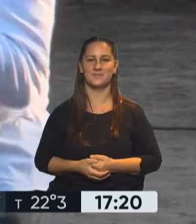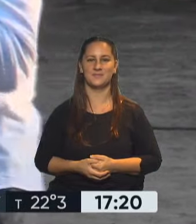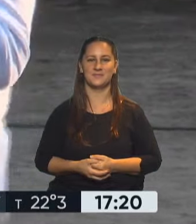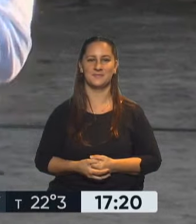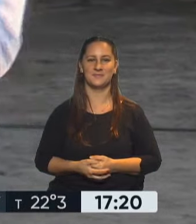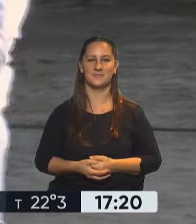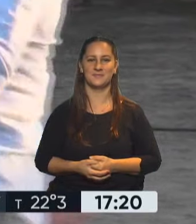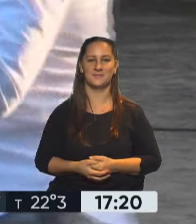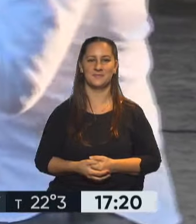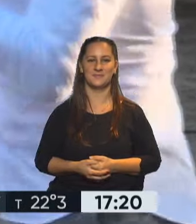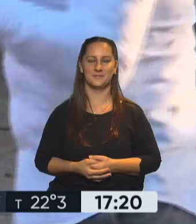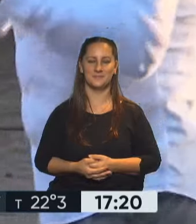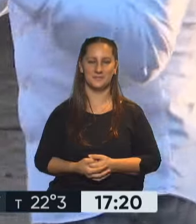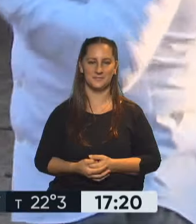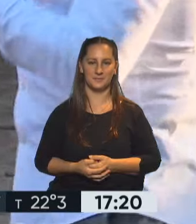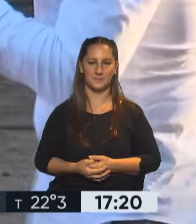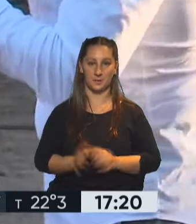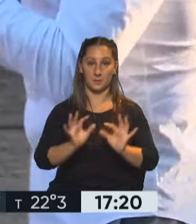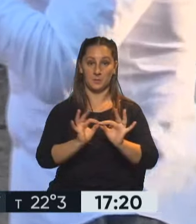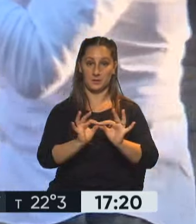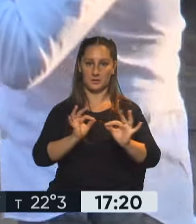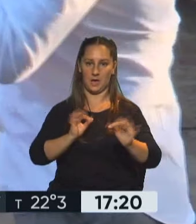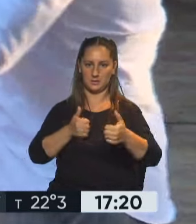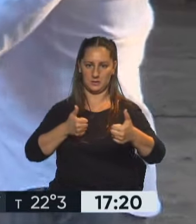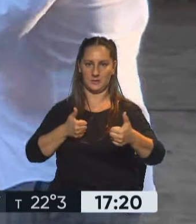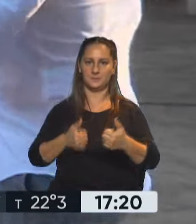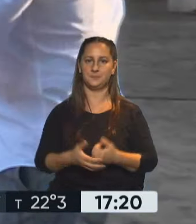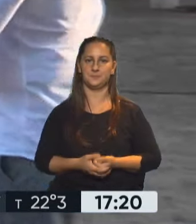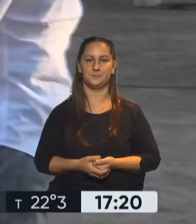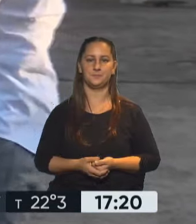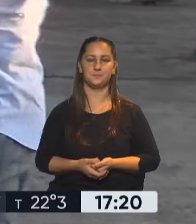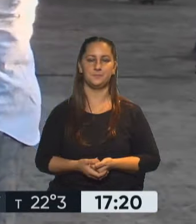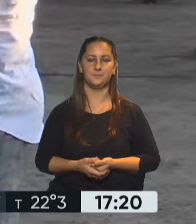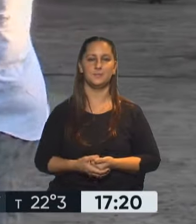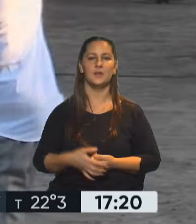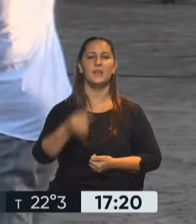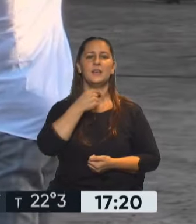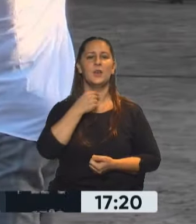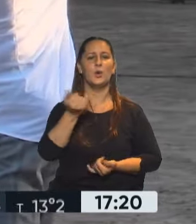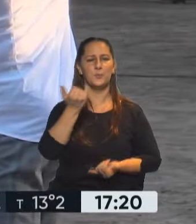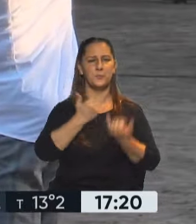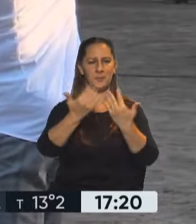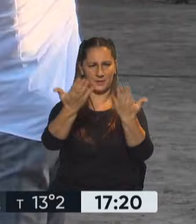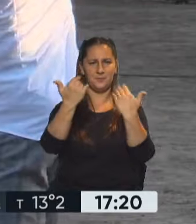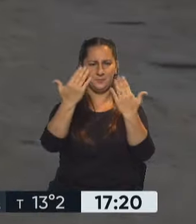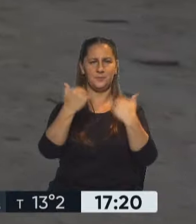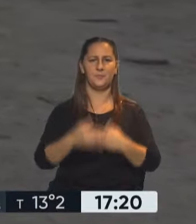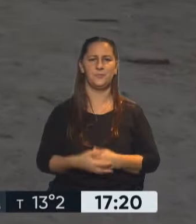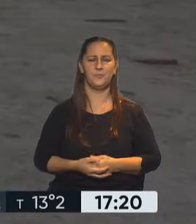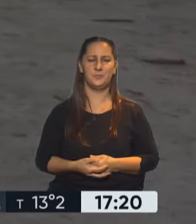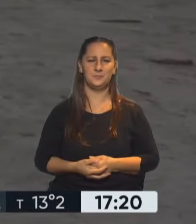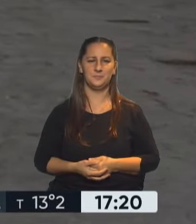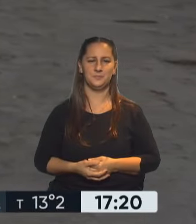Bueno, es mi amigo. Perdón, mantengamos la distancia, por favor. Miguel, quiero que nos cuentes. Vengan ustedes, mis amigos, vengan para